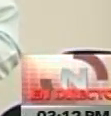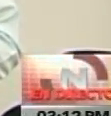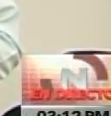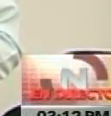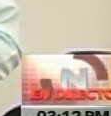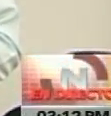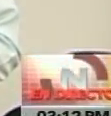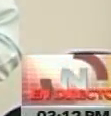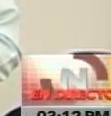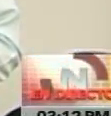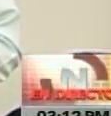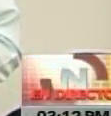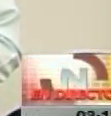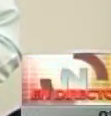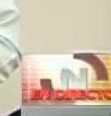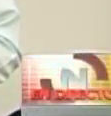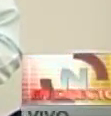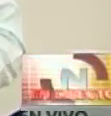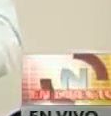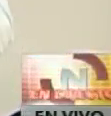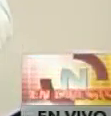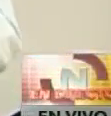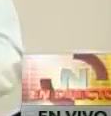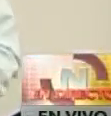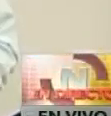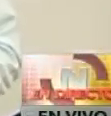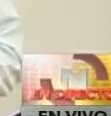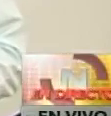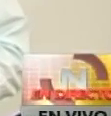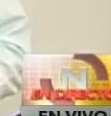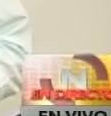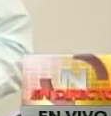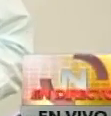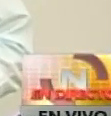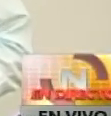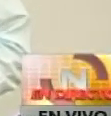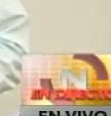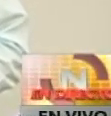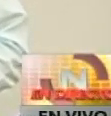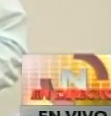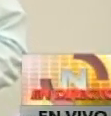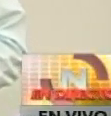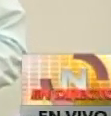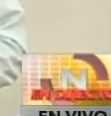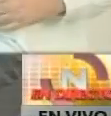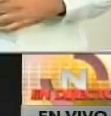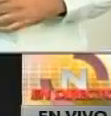Daniel Ortega. La información también que tenemos a esta hora de acá, y con esta retornamos a los estudios. Adelante.